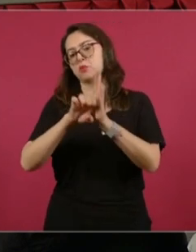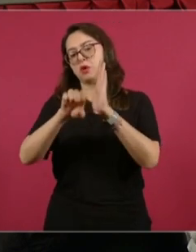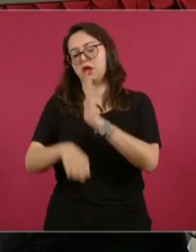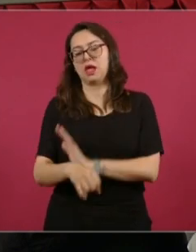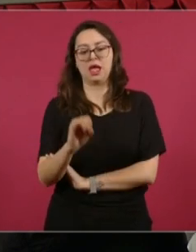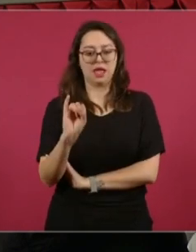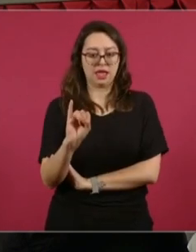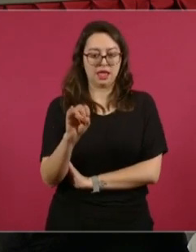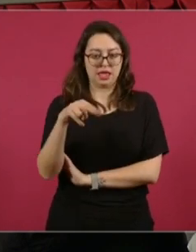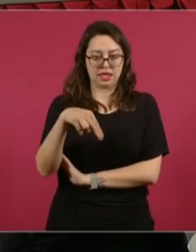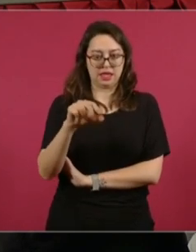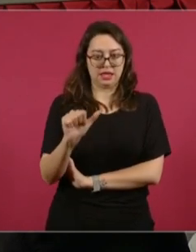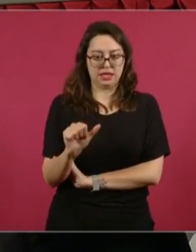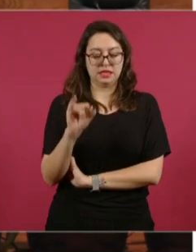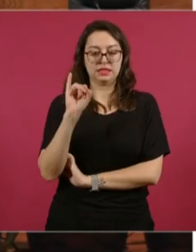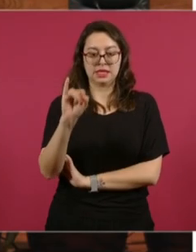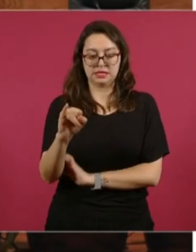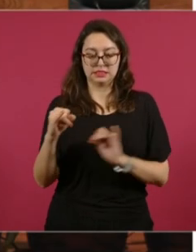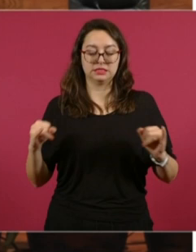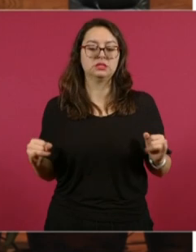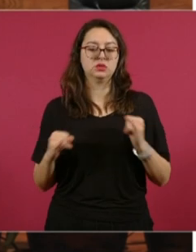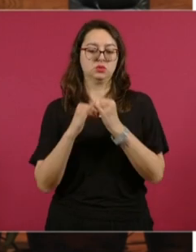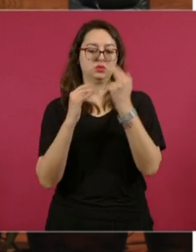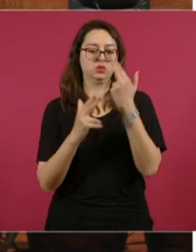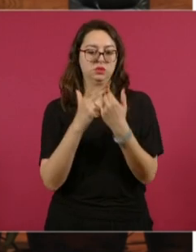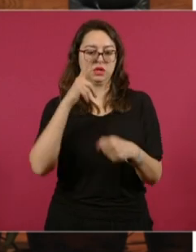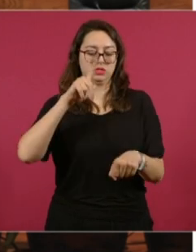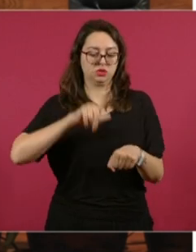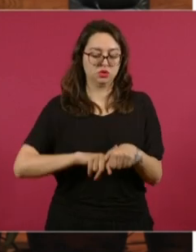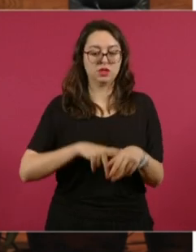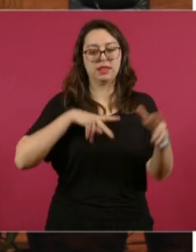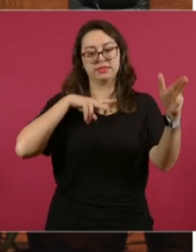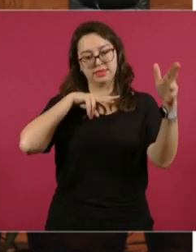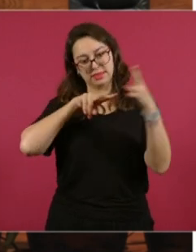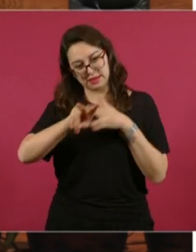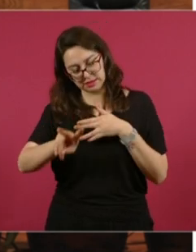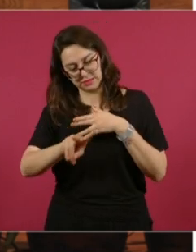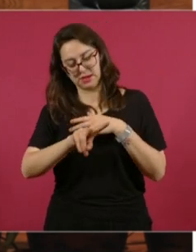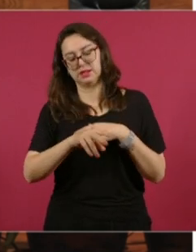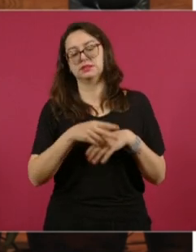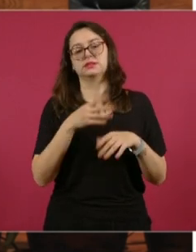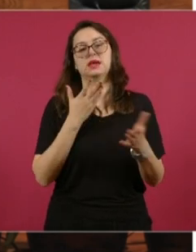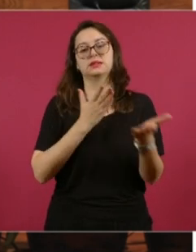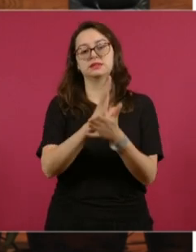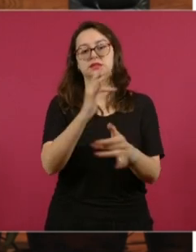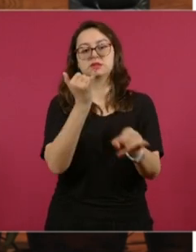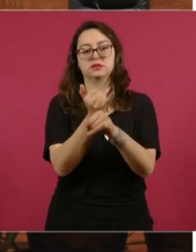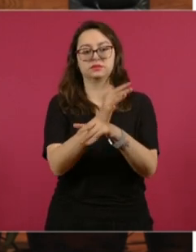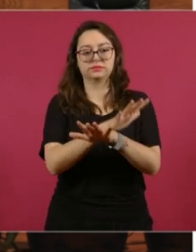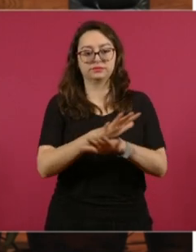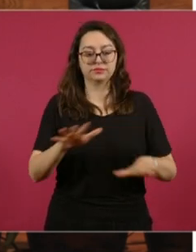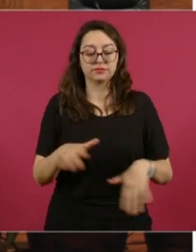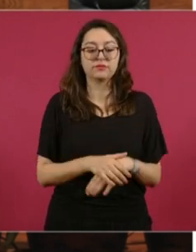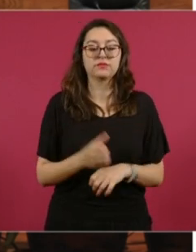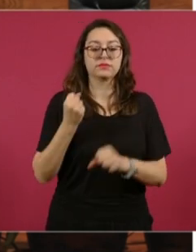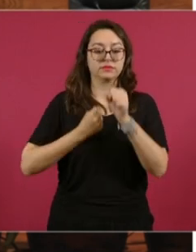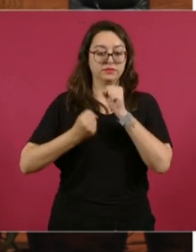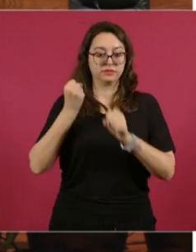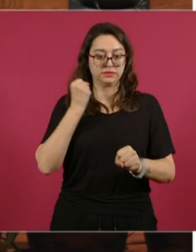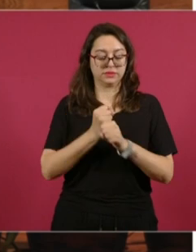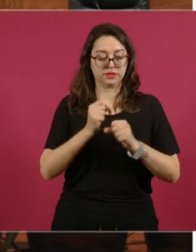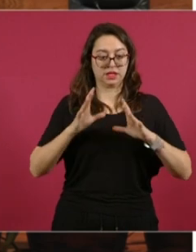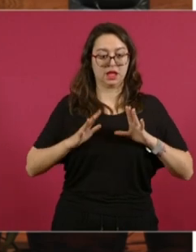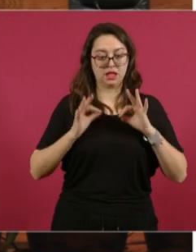de Transparencia y Acceso a la Información. Se crea en 2002, primero era IFAI, luego se adquieren mayor atribuciones en